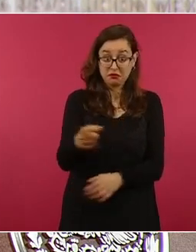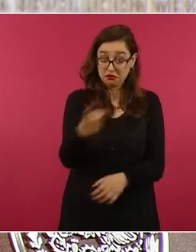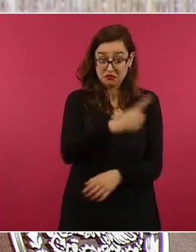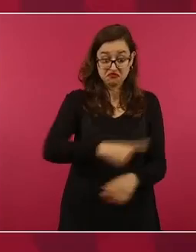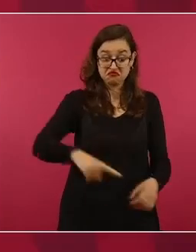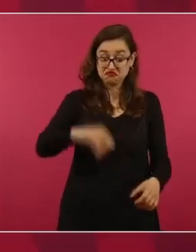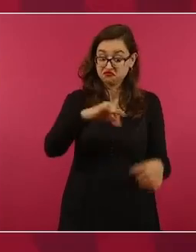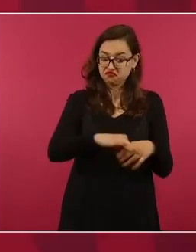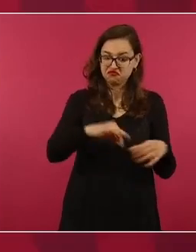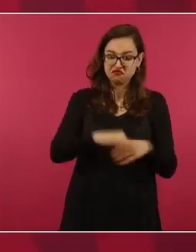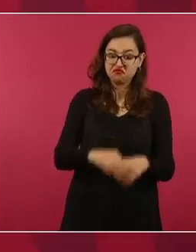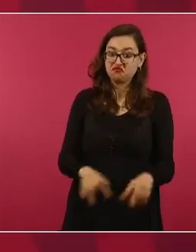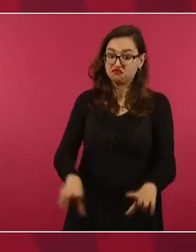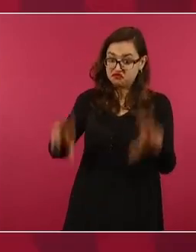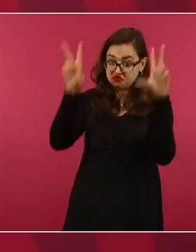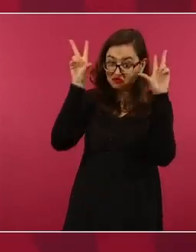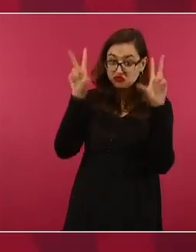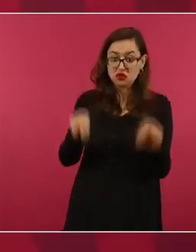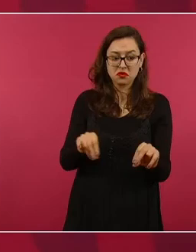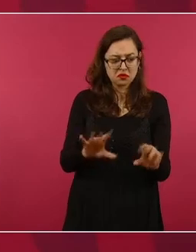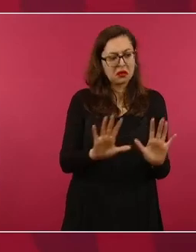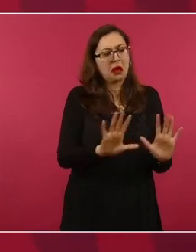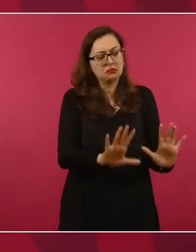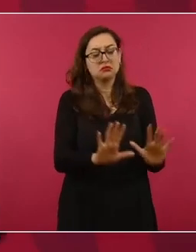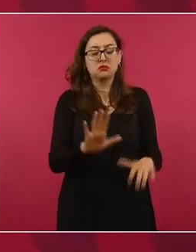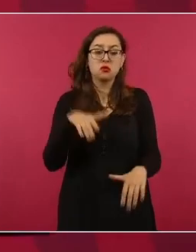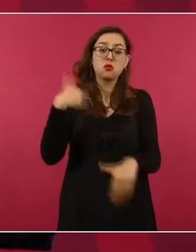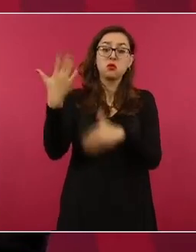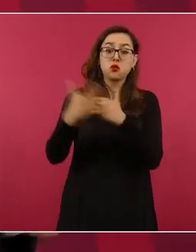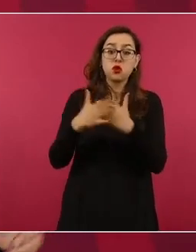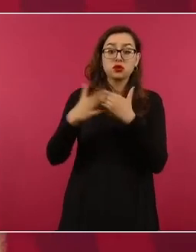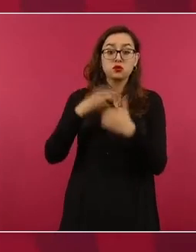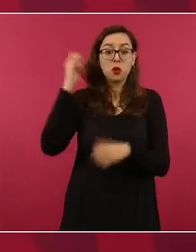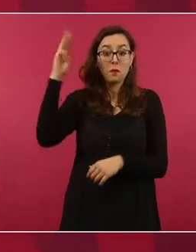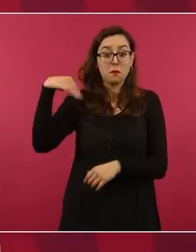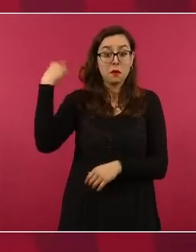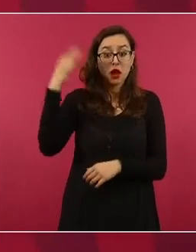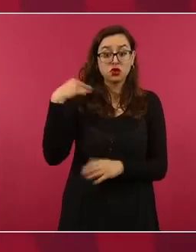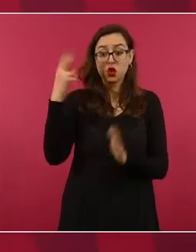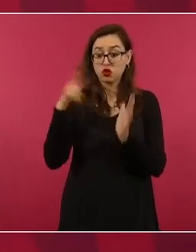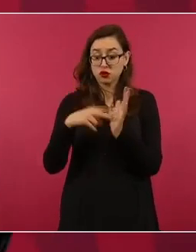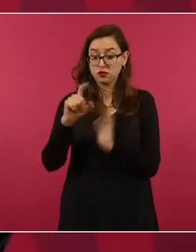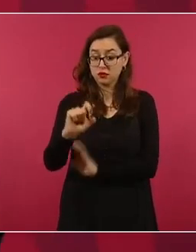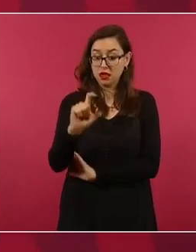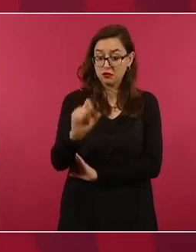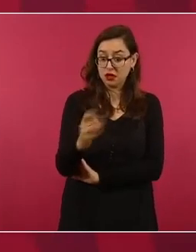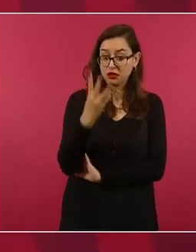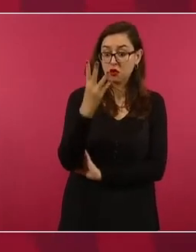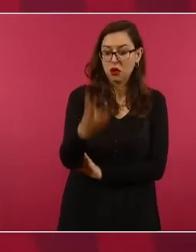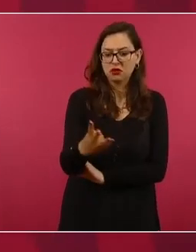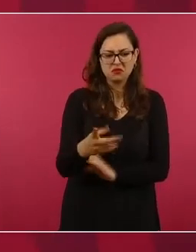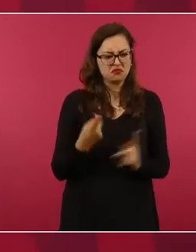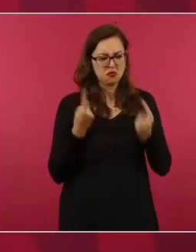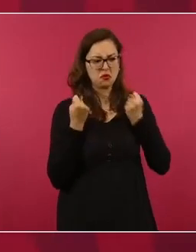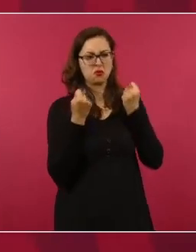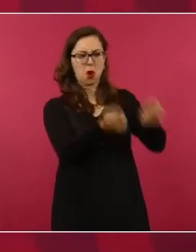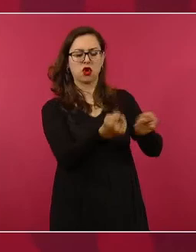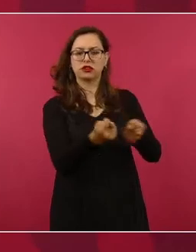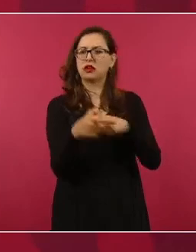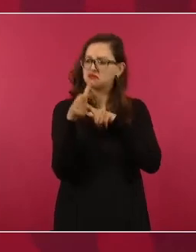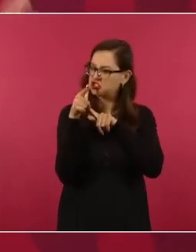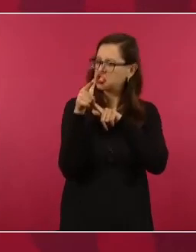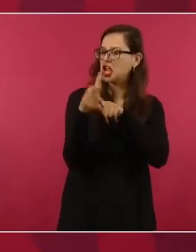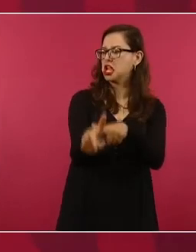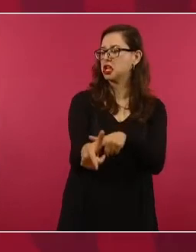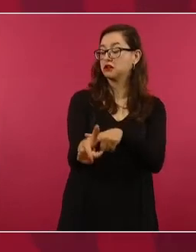en marzo del 24, no podríamos, porque no vamos a violar la Constitución,